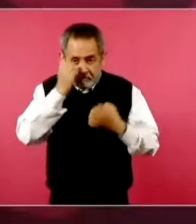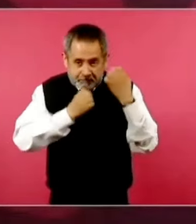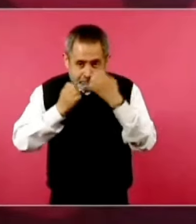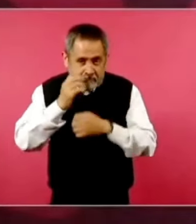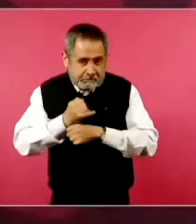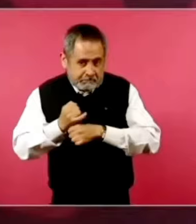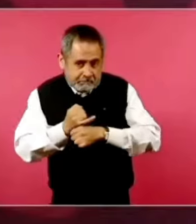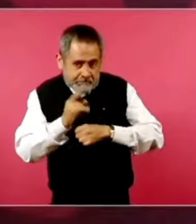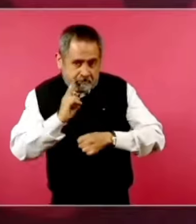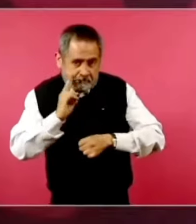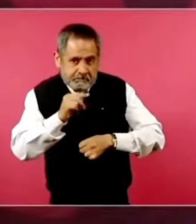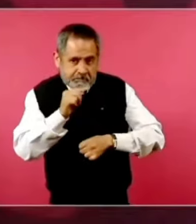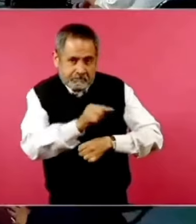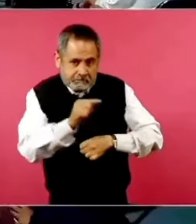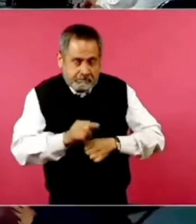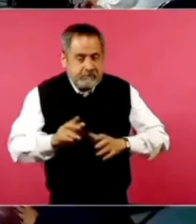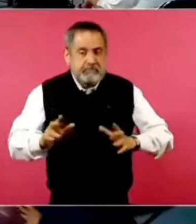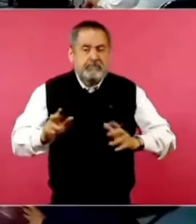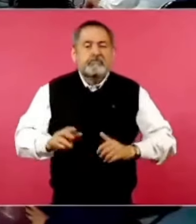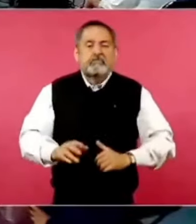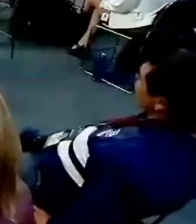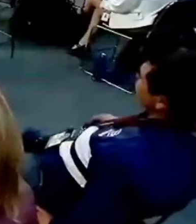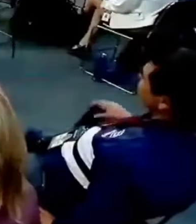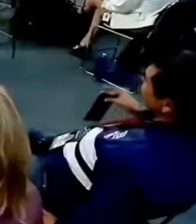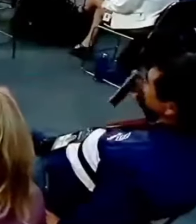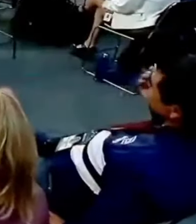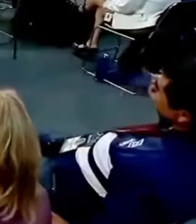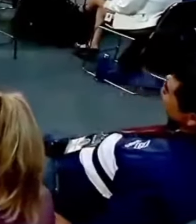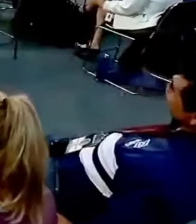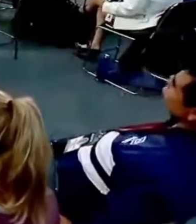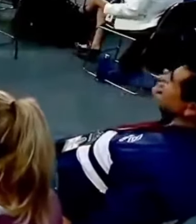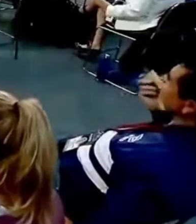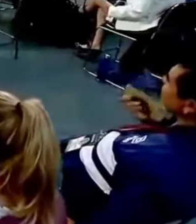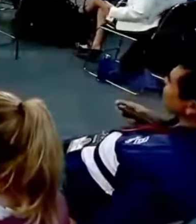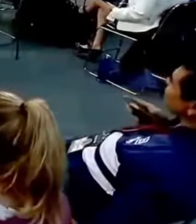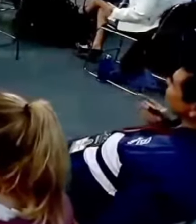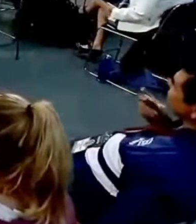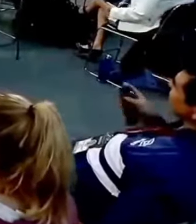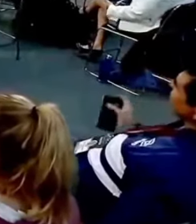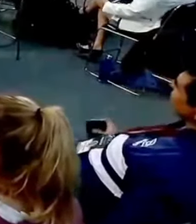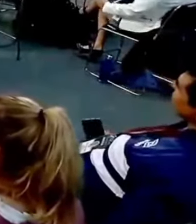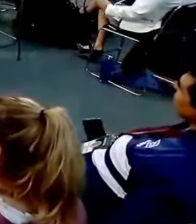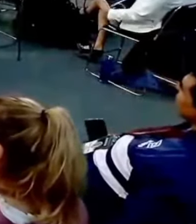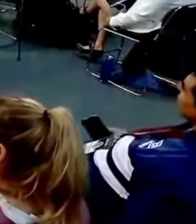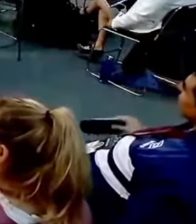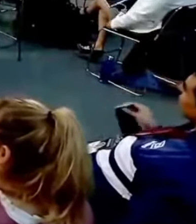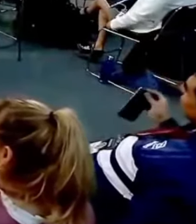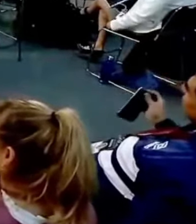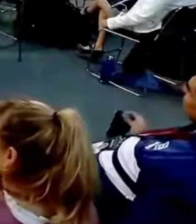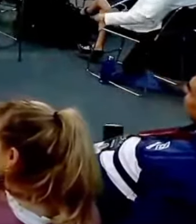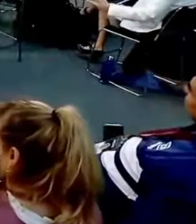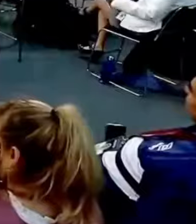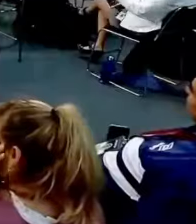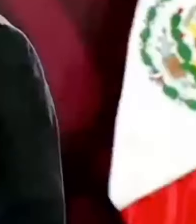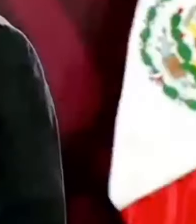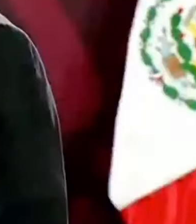denuncias Y aunque no de tiempo de